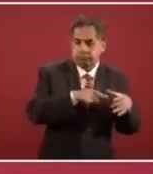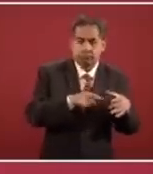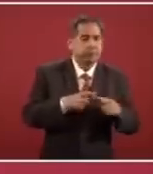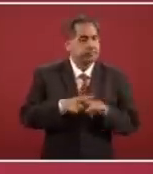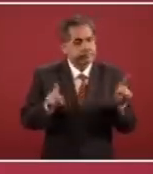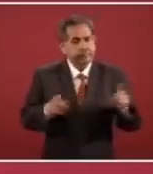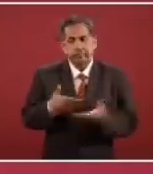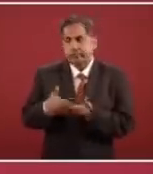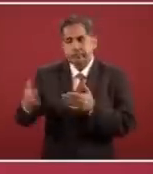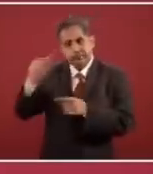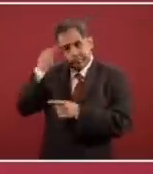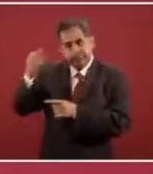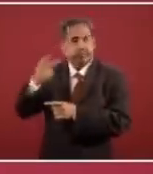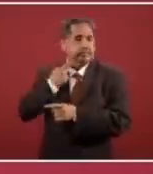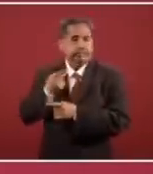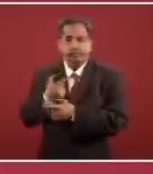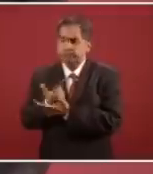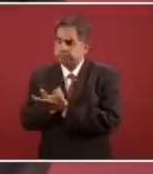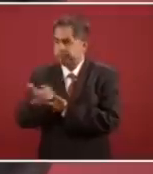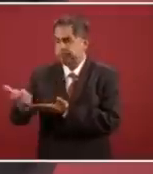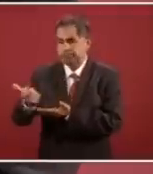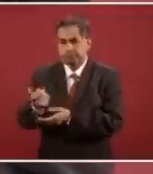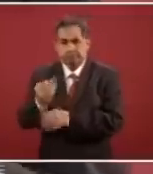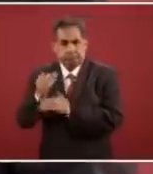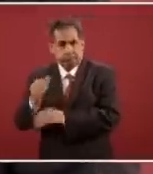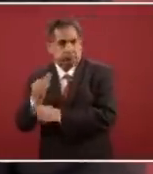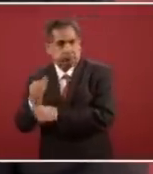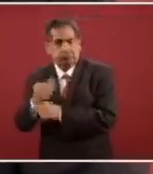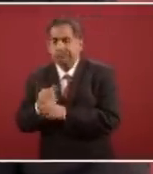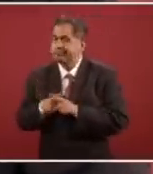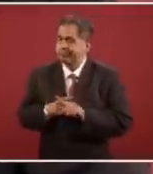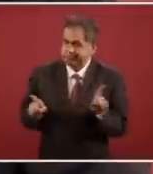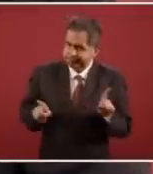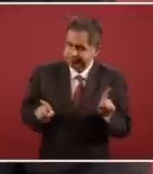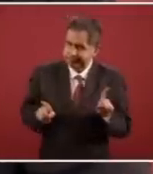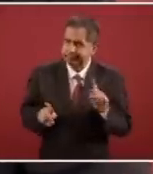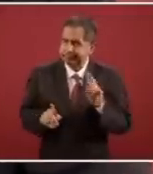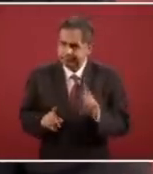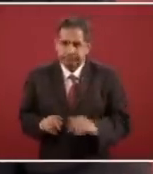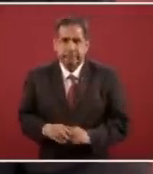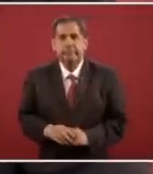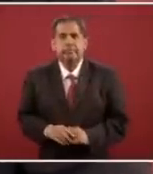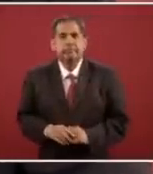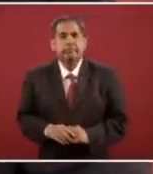salarial que estamos llevando a la práctica.